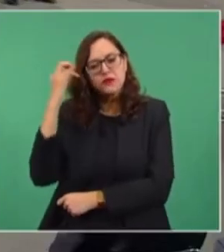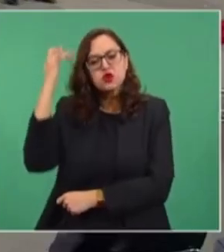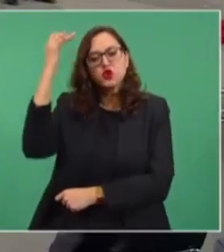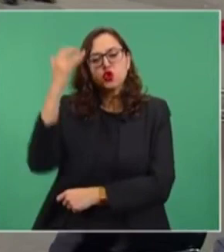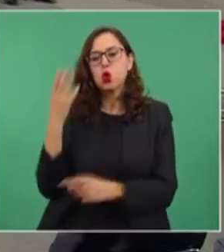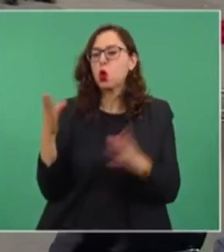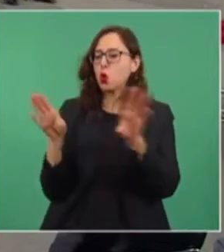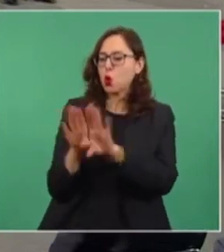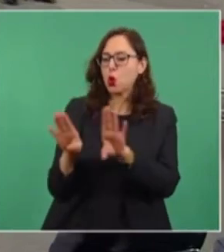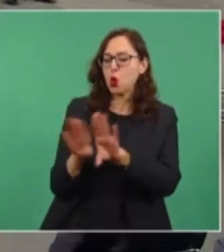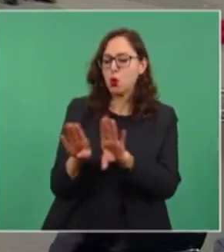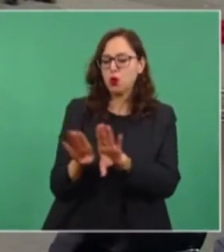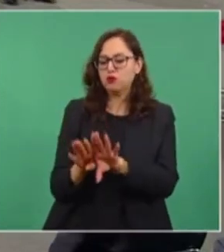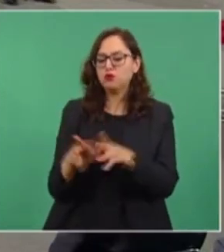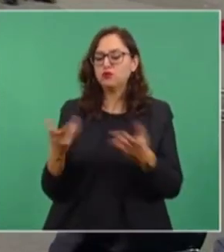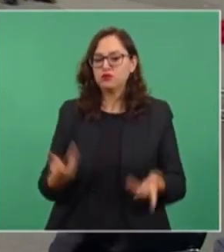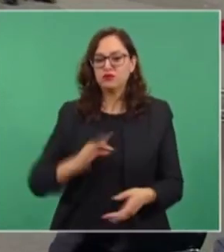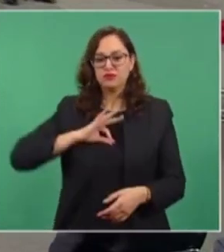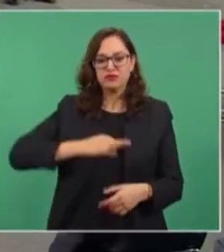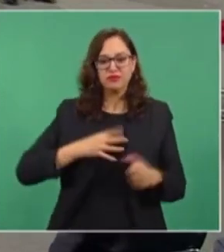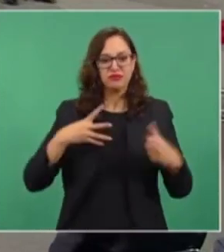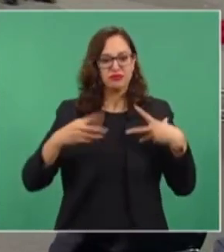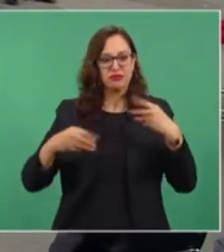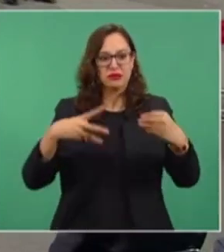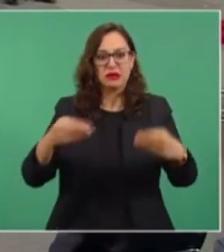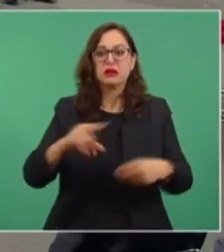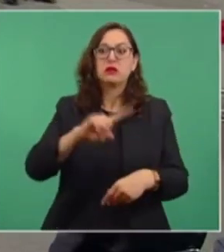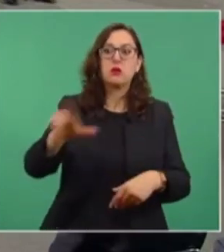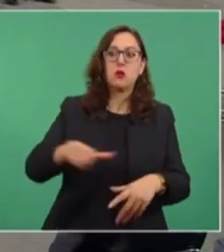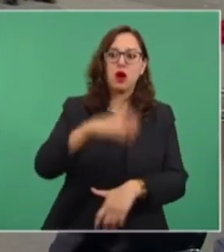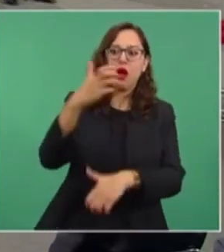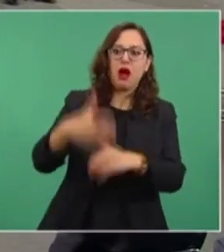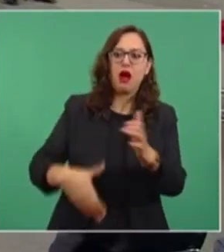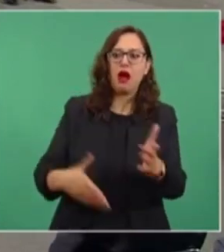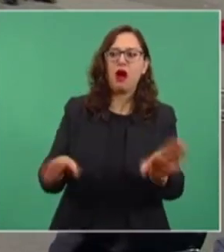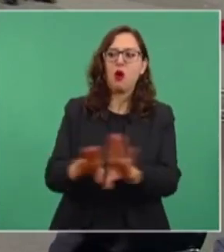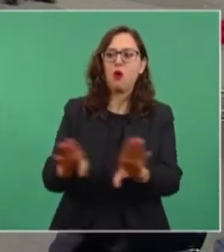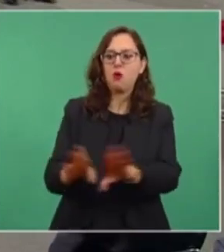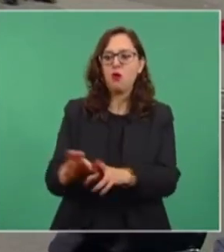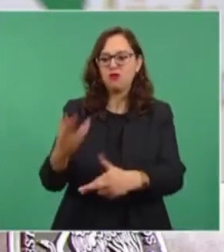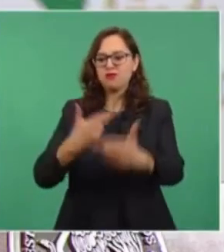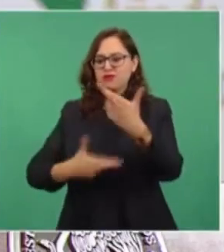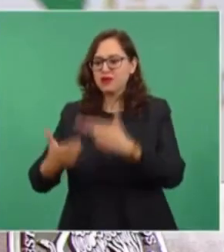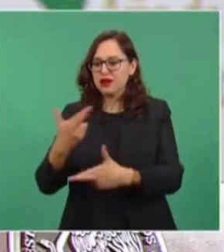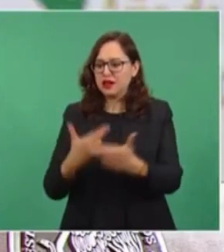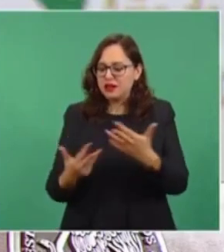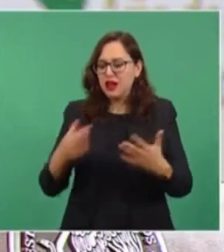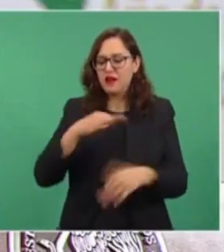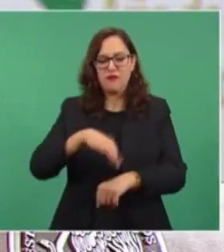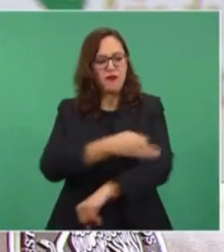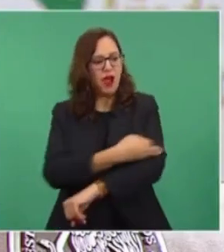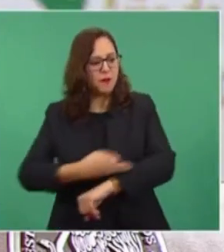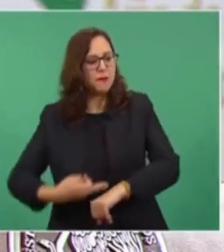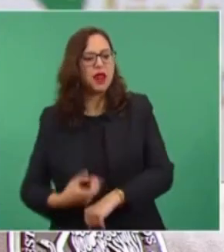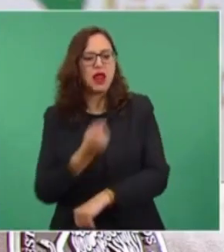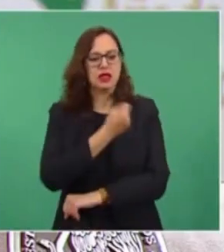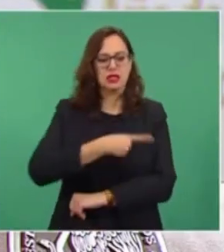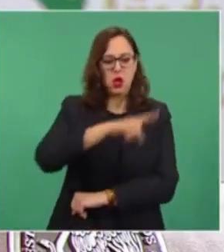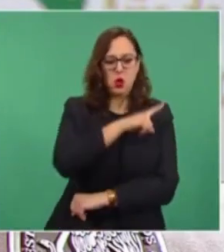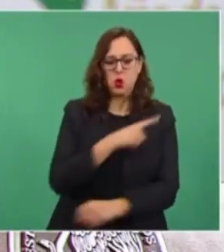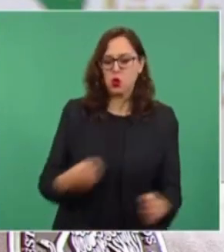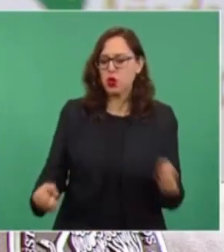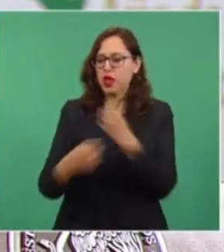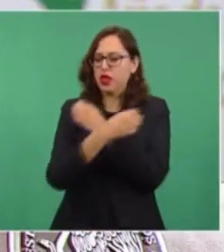proceso reversivo del daño que enfrentamos como sociedad, donde la convivencia familiar, la salud y la educación son